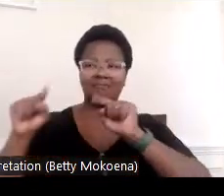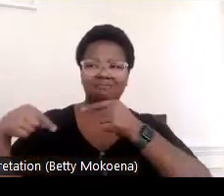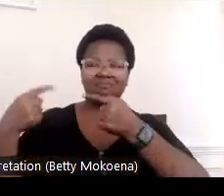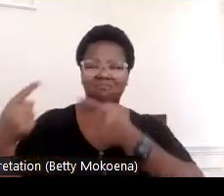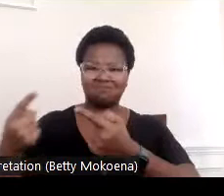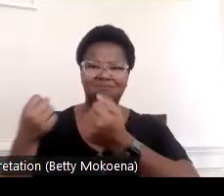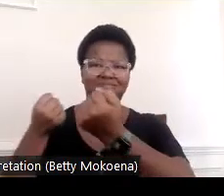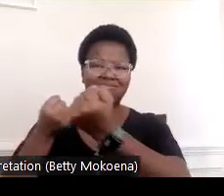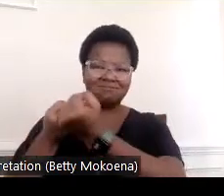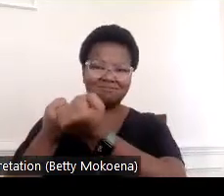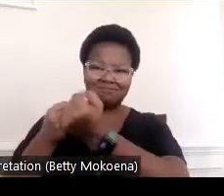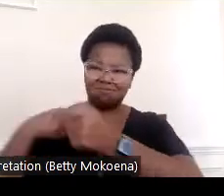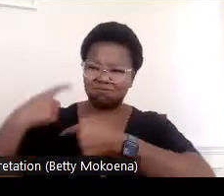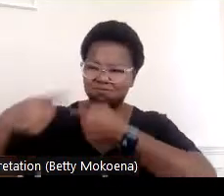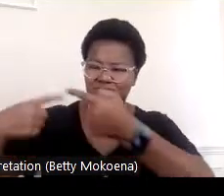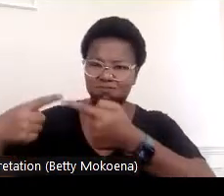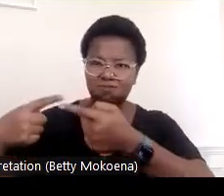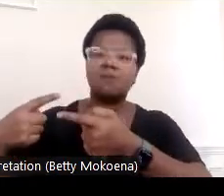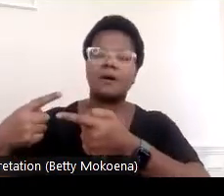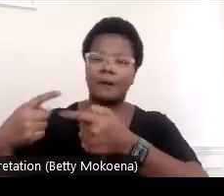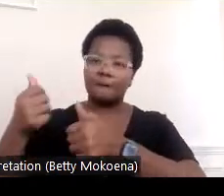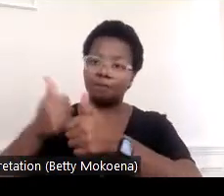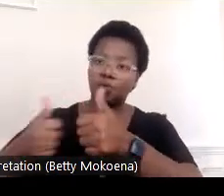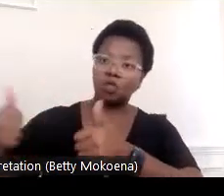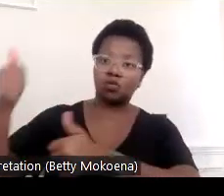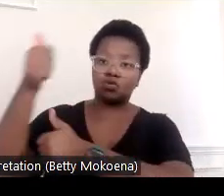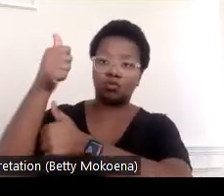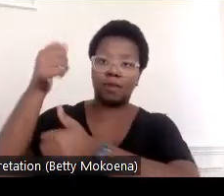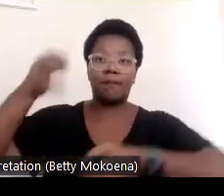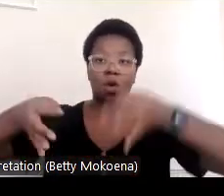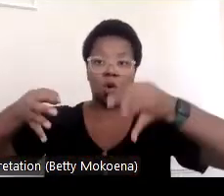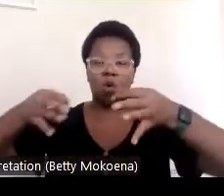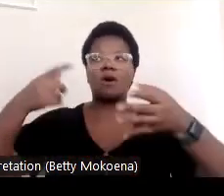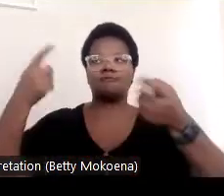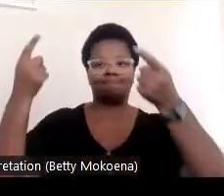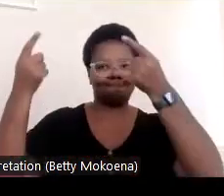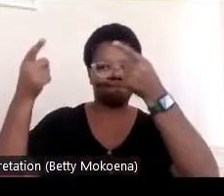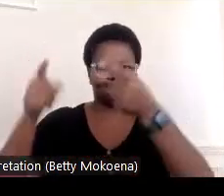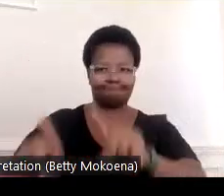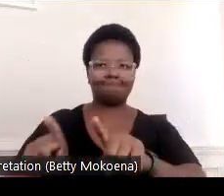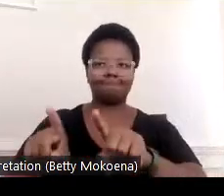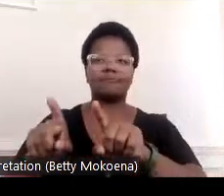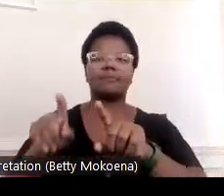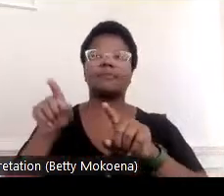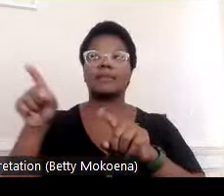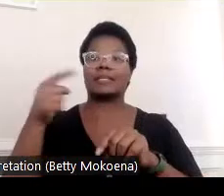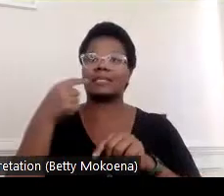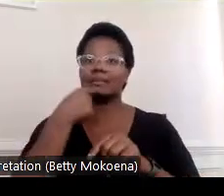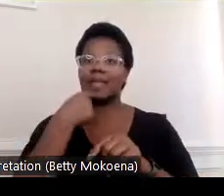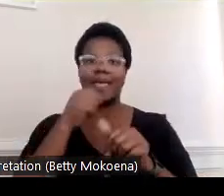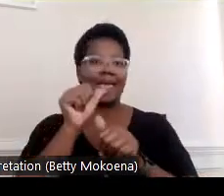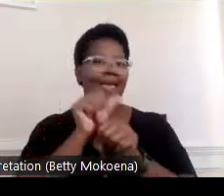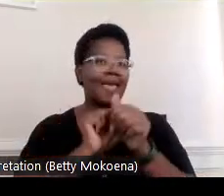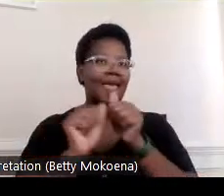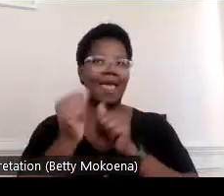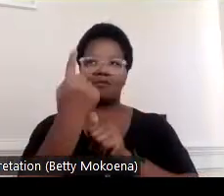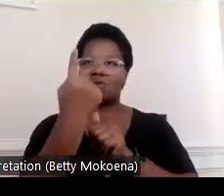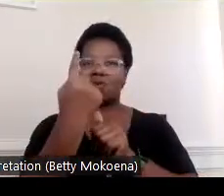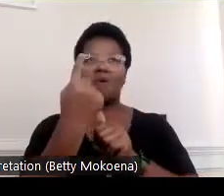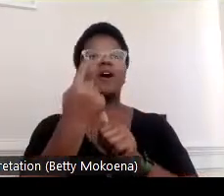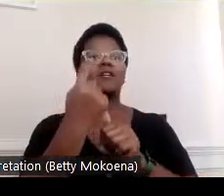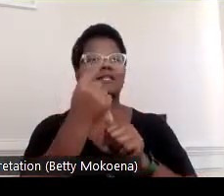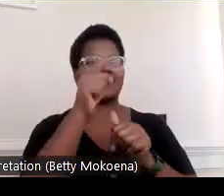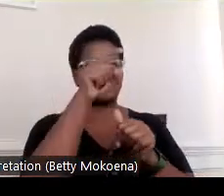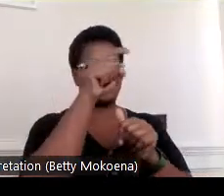no queremos vivir una institución y tomo mucho tiempo pero pasando el tiempo la cuarta enferma acordó y